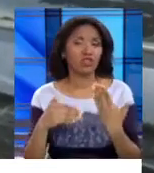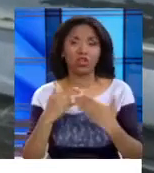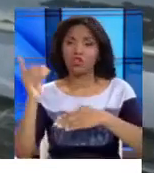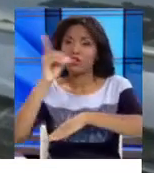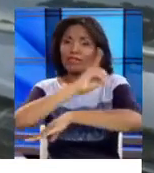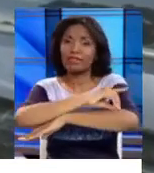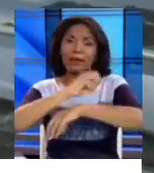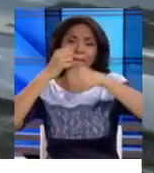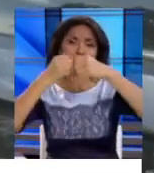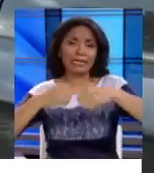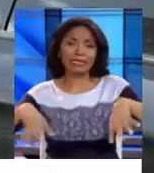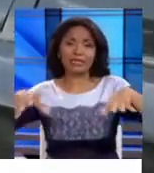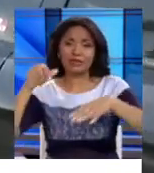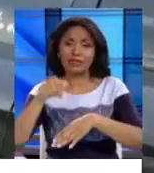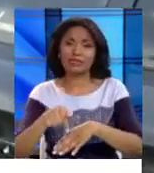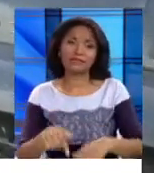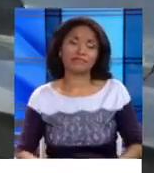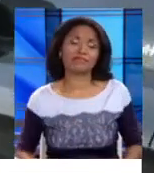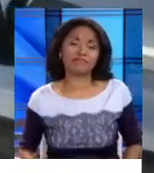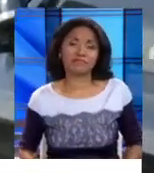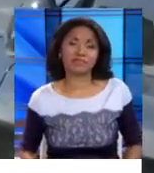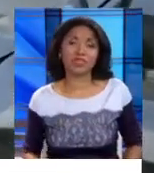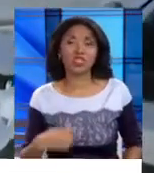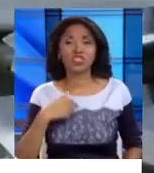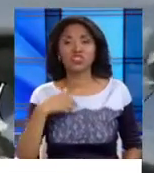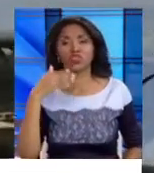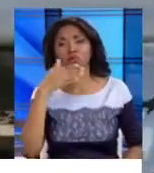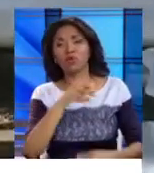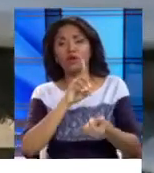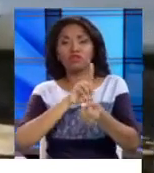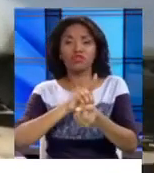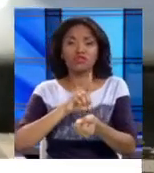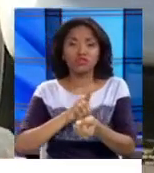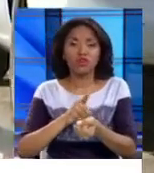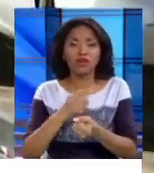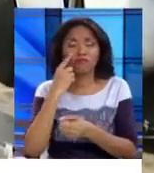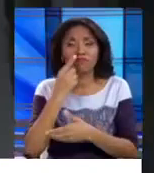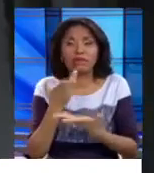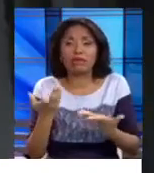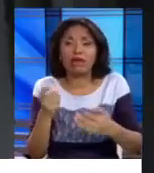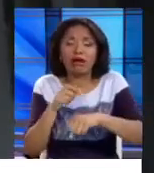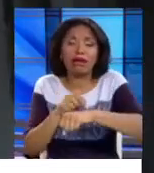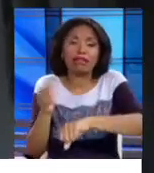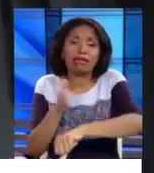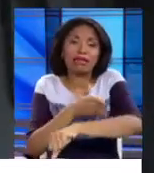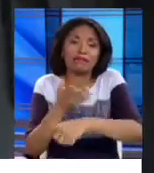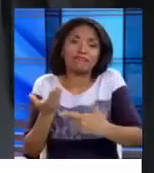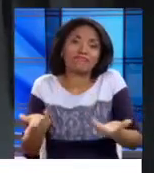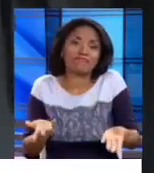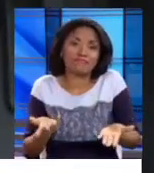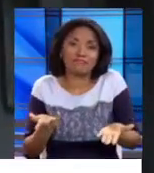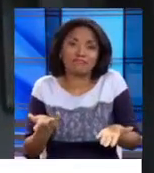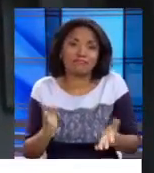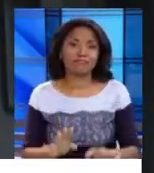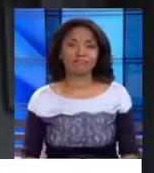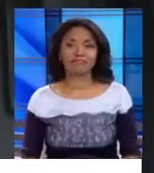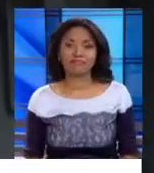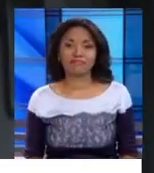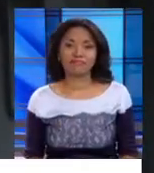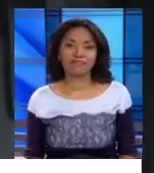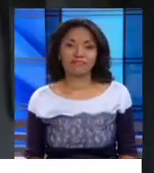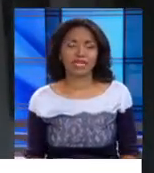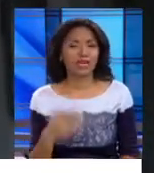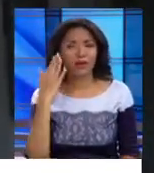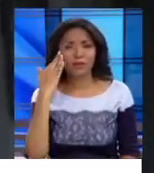el día perdido ya. Yo vengo a una cita médica urgentemente y mira tú, llego tarde, porque tengo que llegar tarde. ¿Por